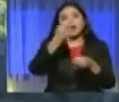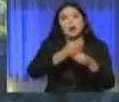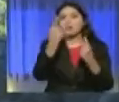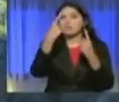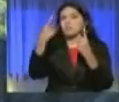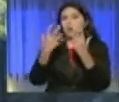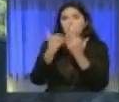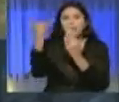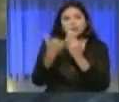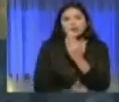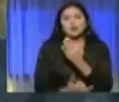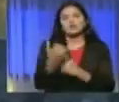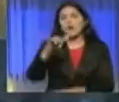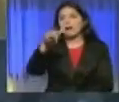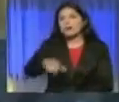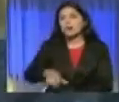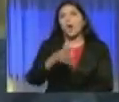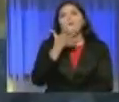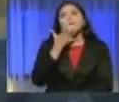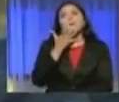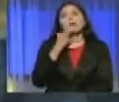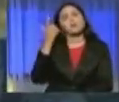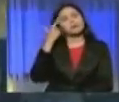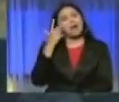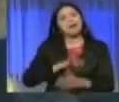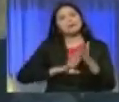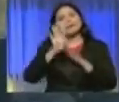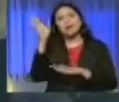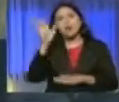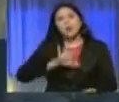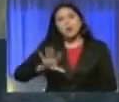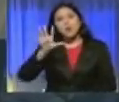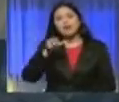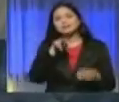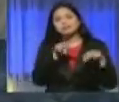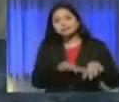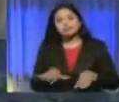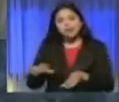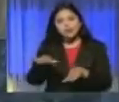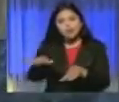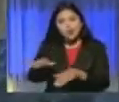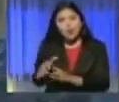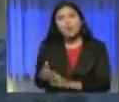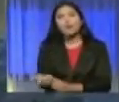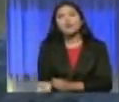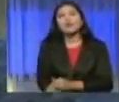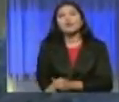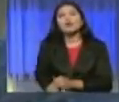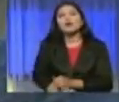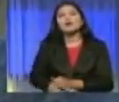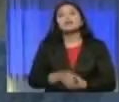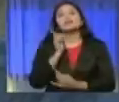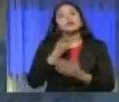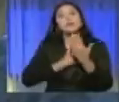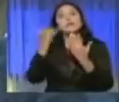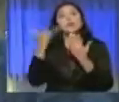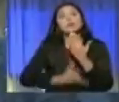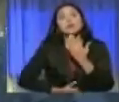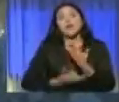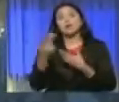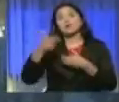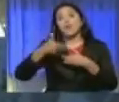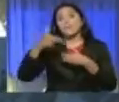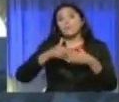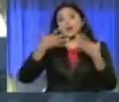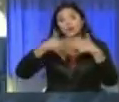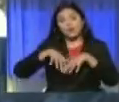proyectos de hidrocarburos que llevamos adelante, por ejemplo, el desarrollo de la faja petrolífera Orinoco, lo que tiene que ver con proyectos